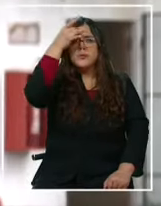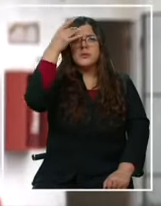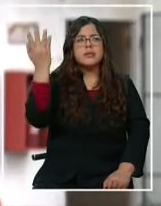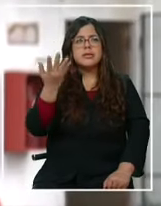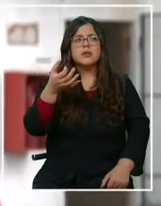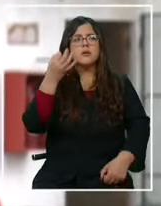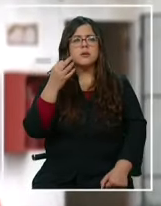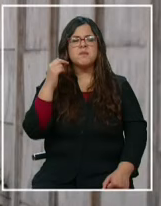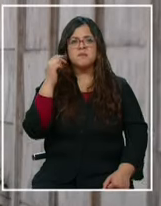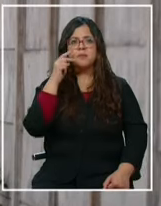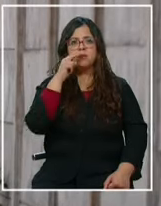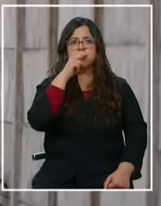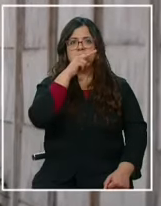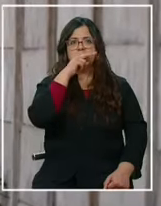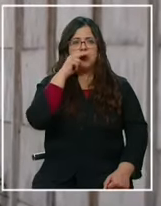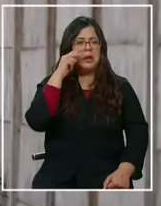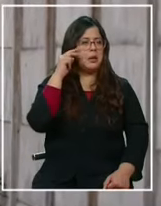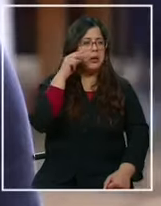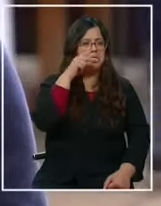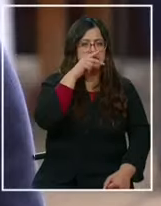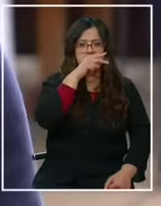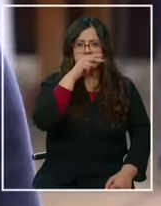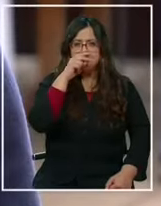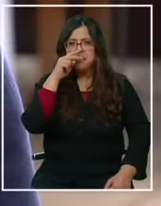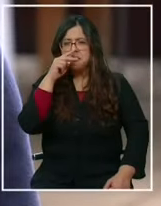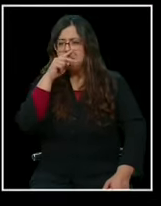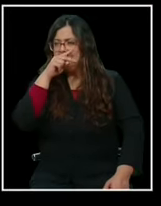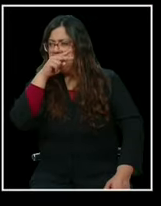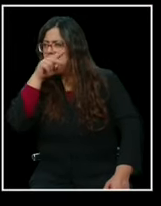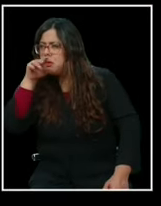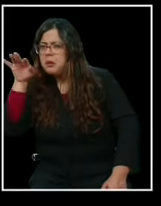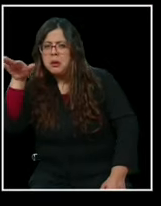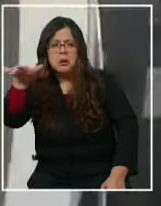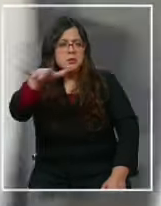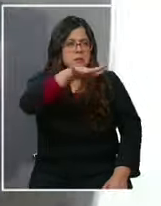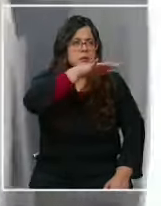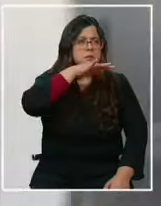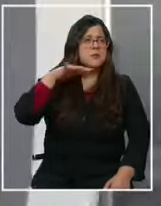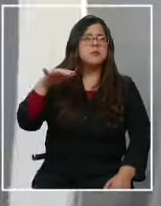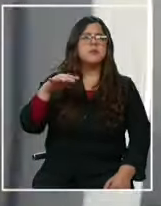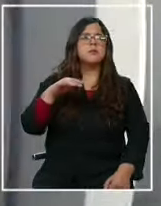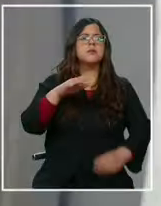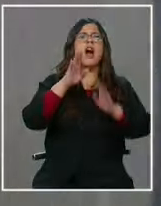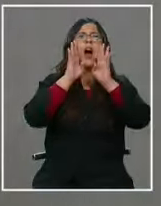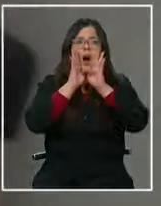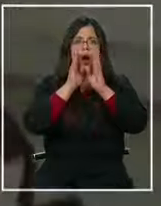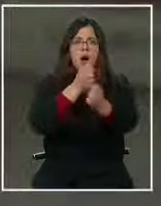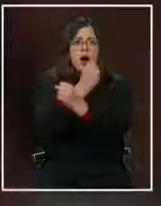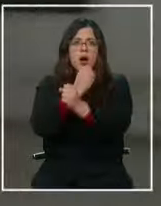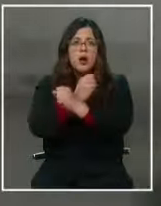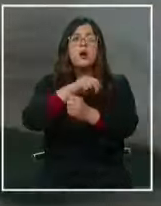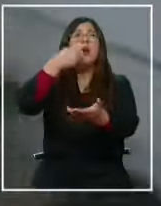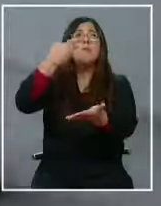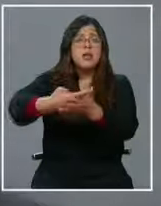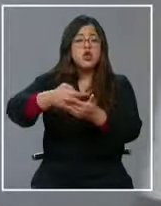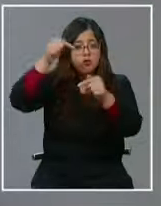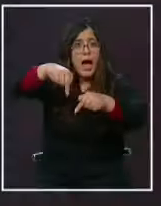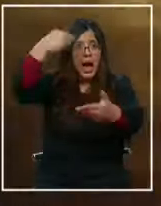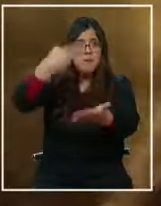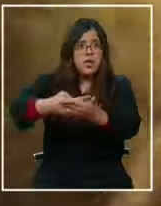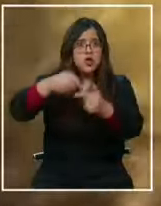precisamente el olor, que era algo que se expelía desde lejos. ¡A fuego! ¡Carabinero! ¡Al piso! ¡Al